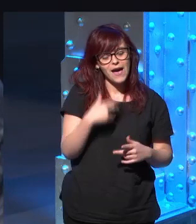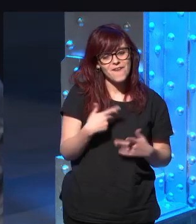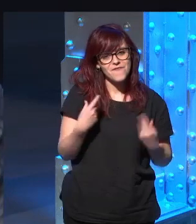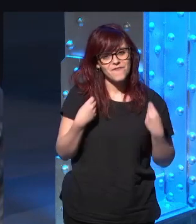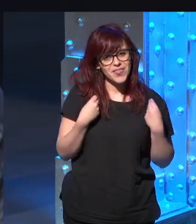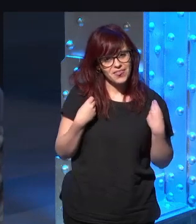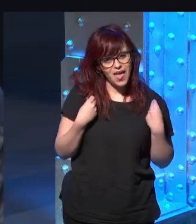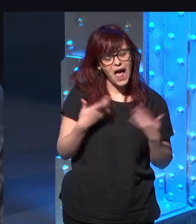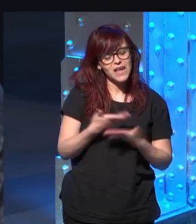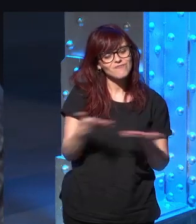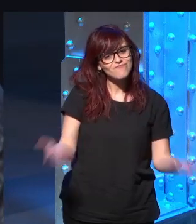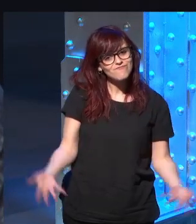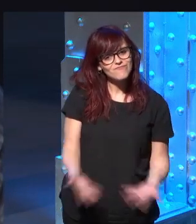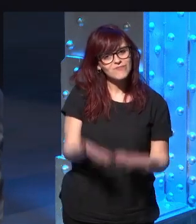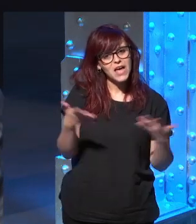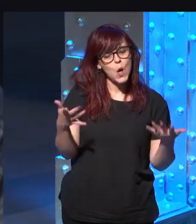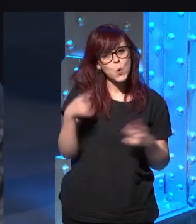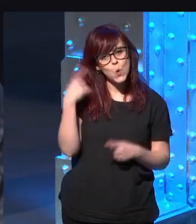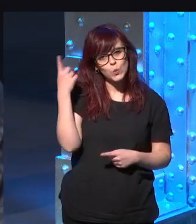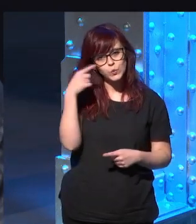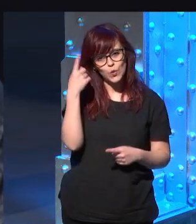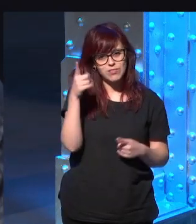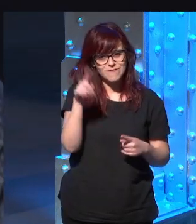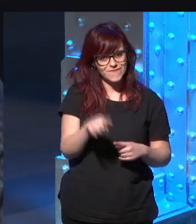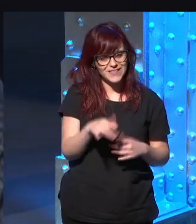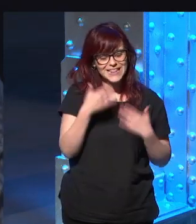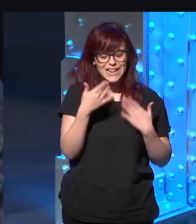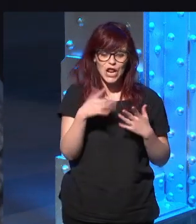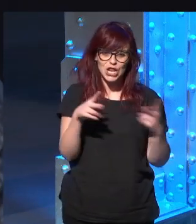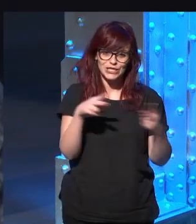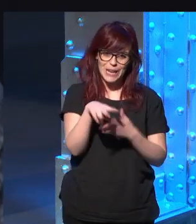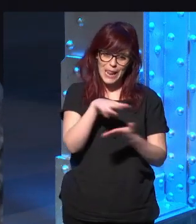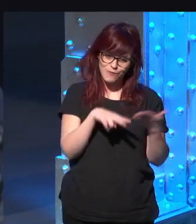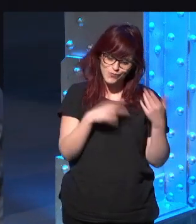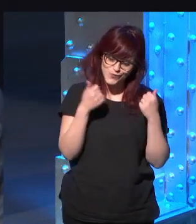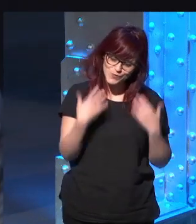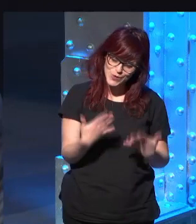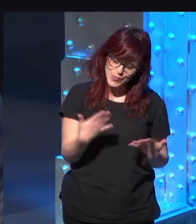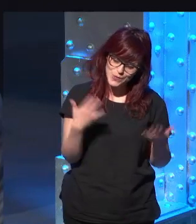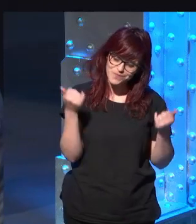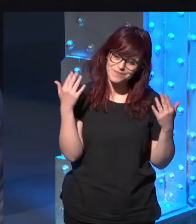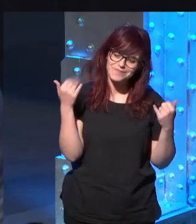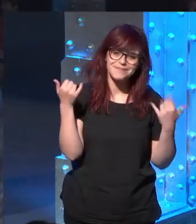vida y darle aliento a la cultura y, bueno, pues nos seguimos leyendo.